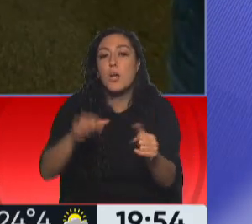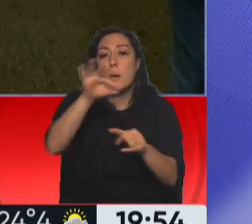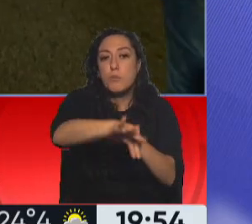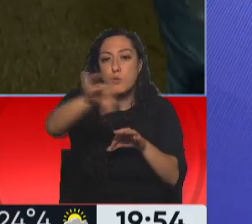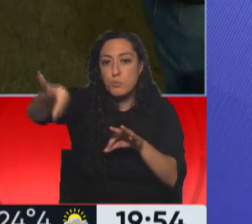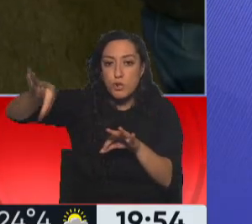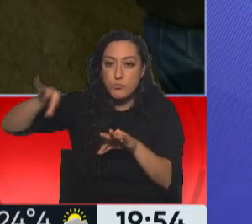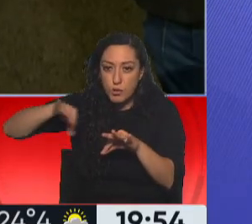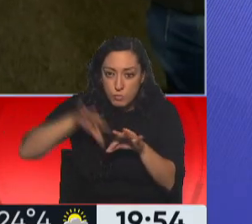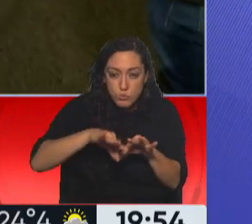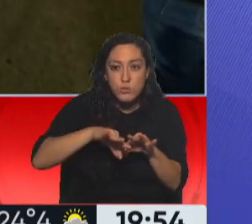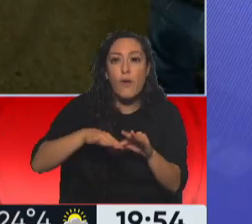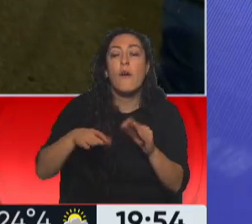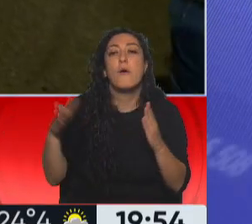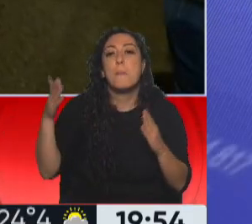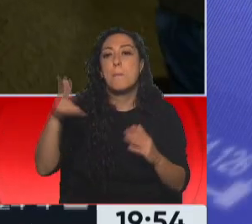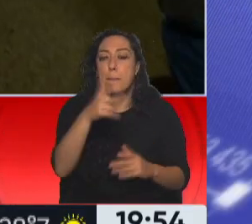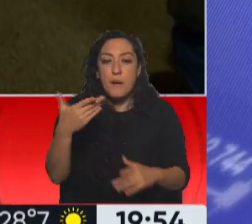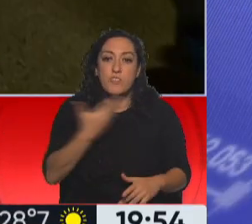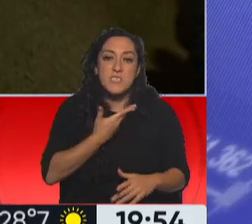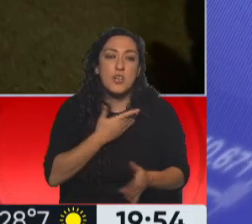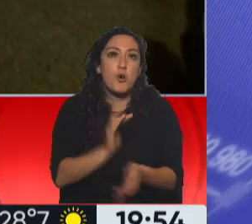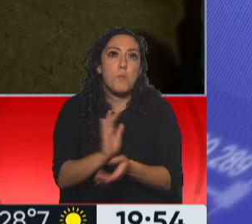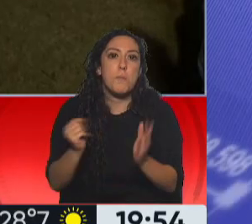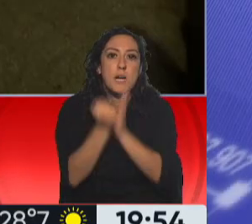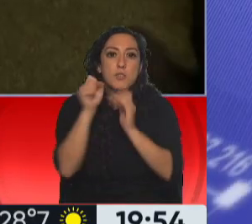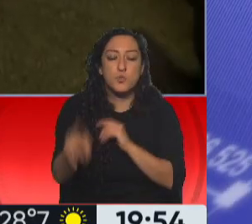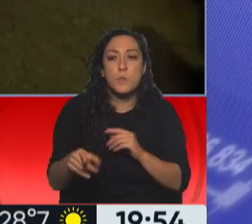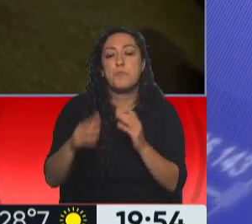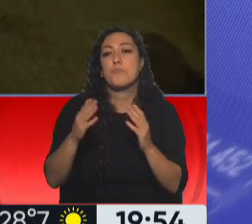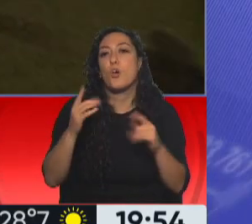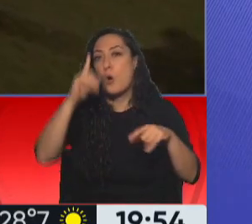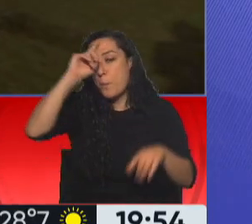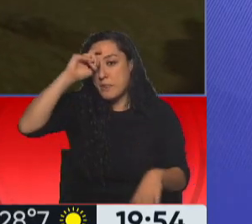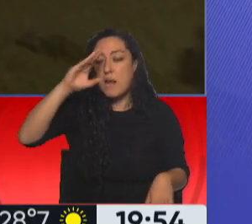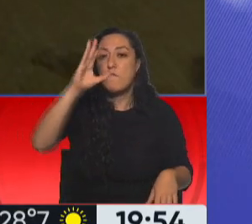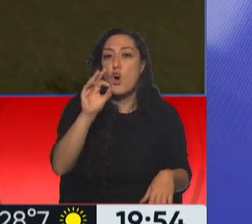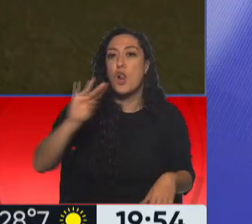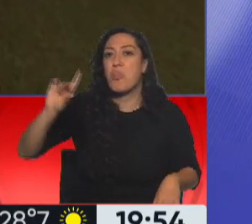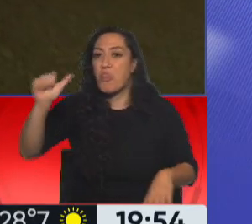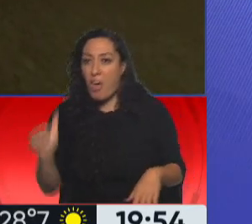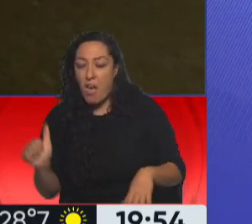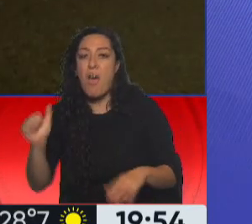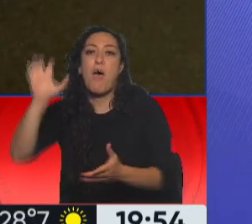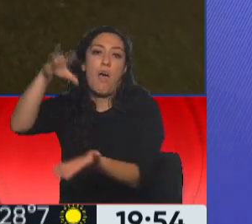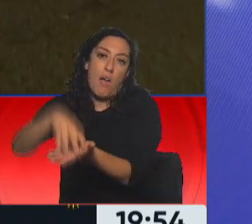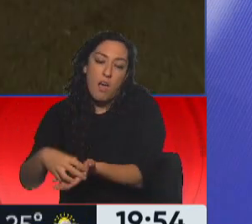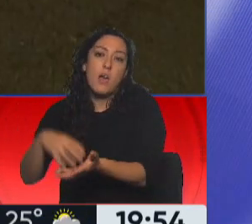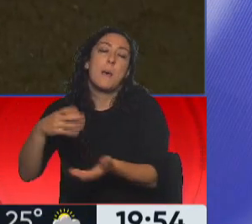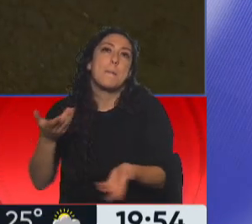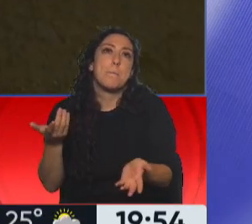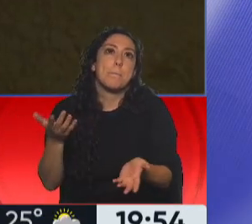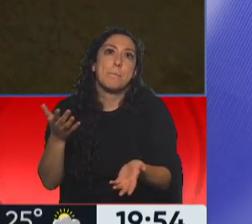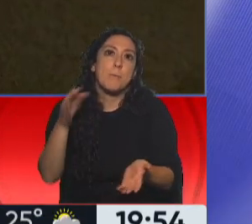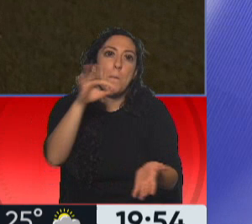lugares donde el Papa Francisco dejó su huella, ¿no? Hablábamos recién del Hospital Borda, de distintos lugares donde el